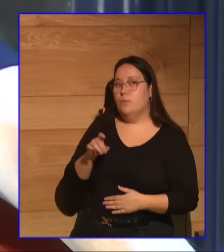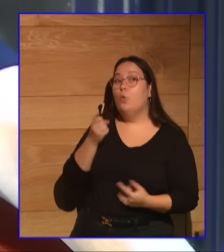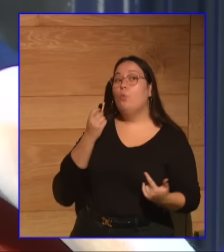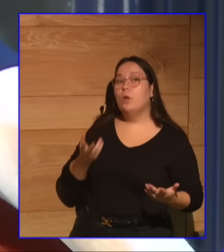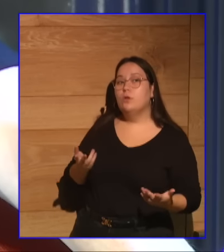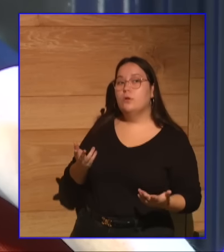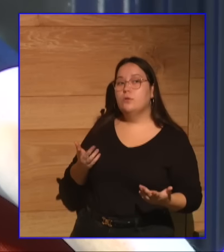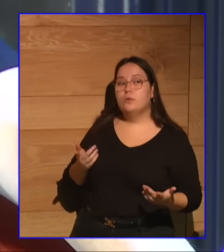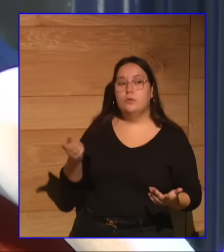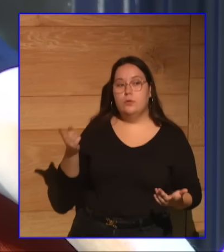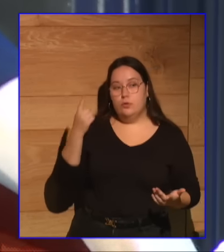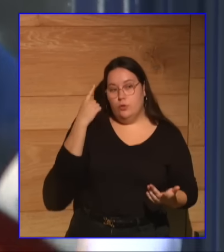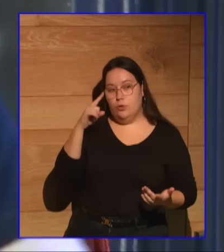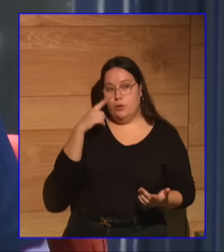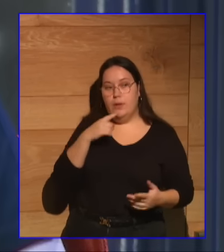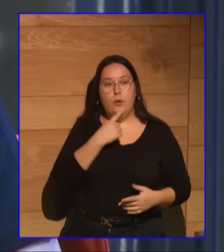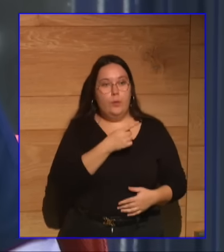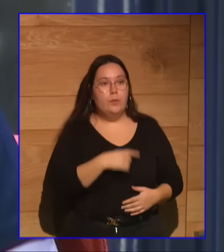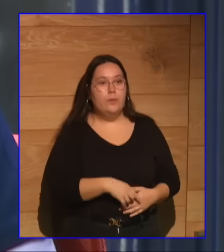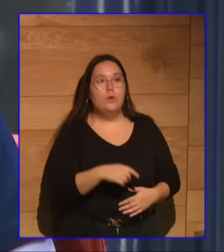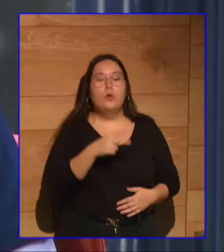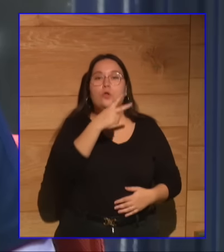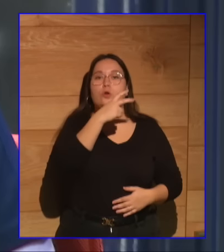¿Cuántos fueron? Me lo sé. Entonces dilo tú, Juan.